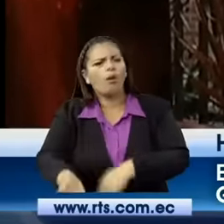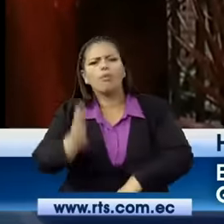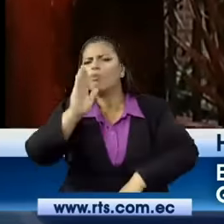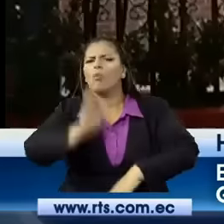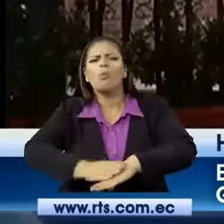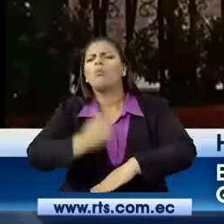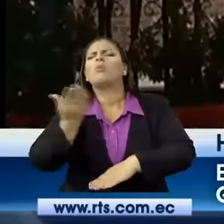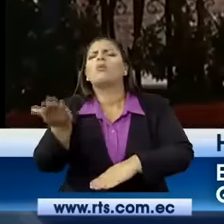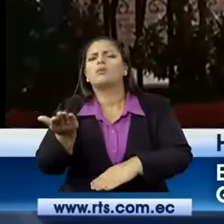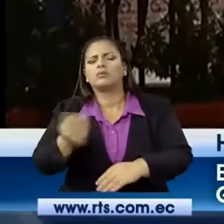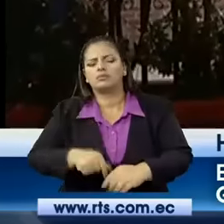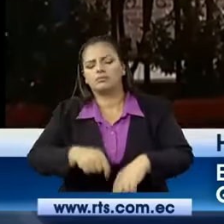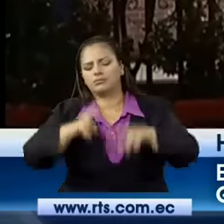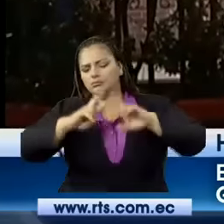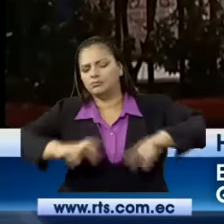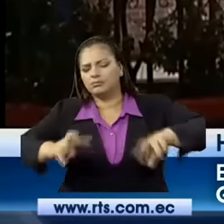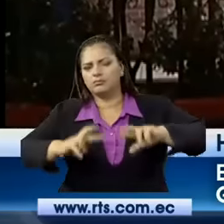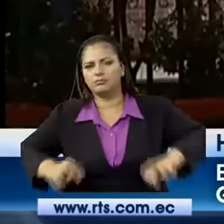su